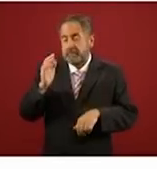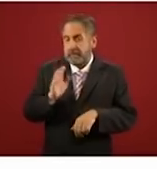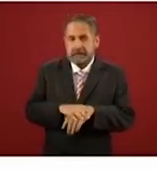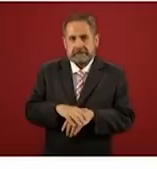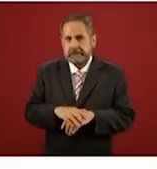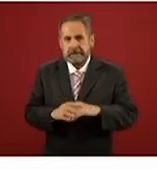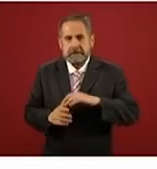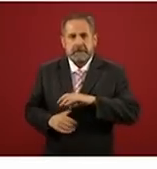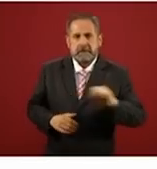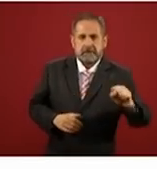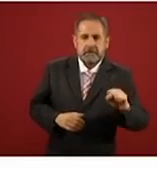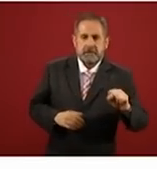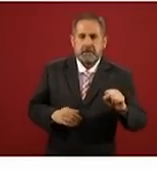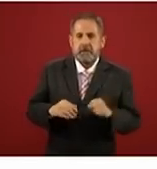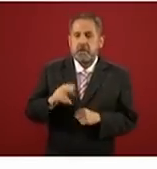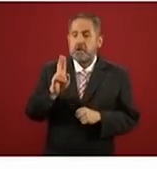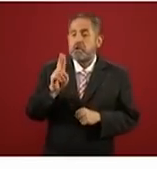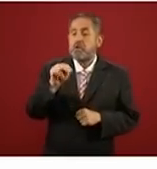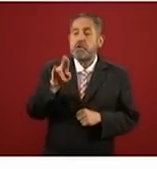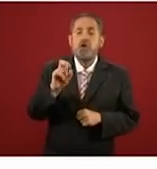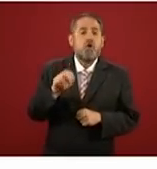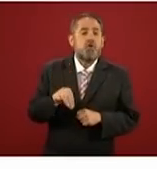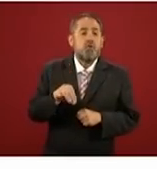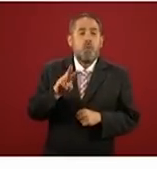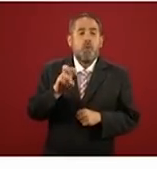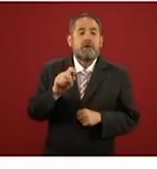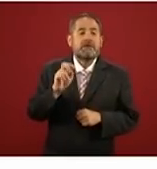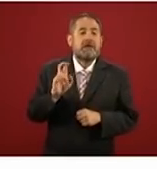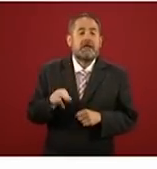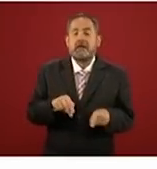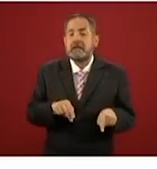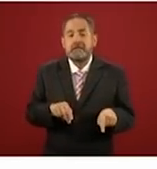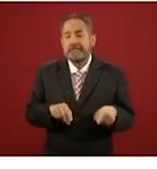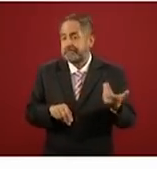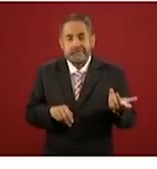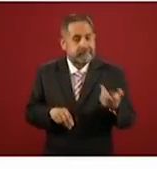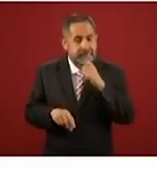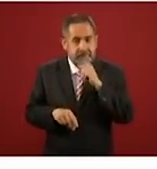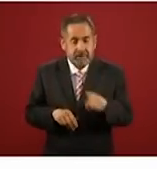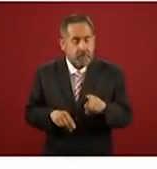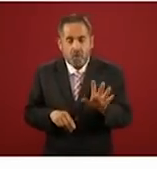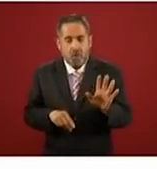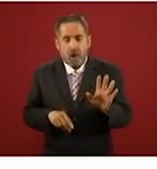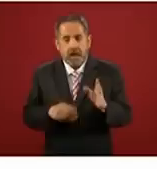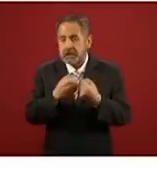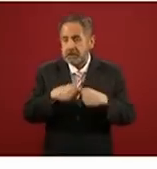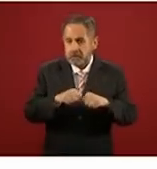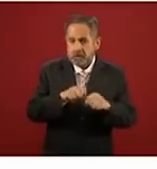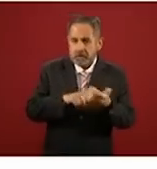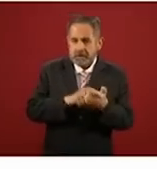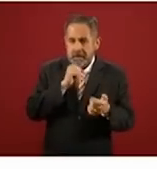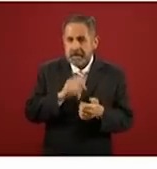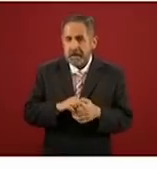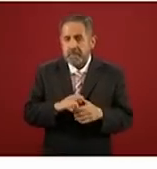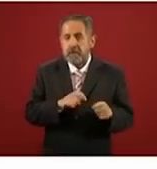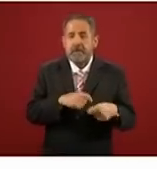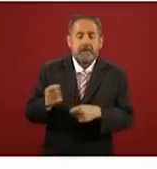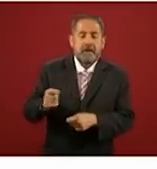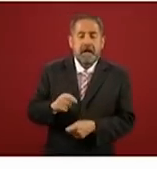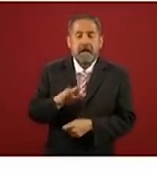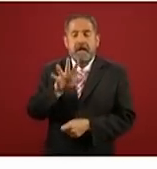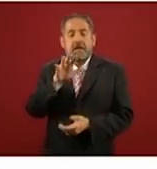menos es westernunion puesto en júnior que tampoco tiene seguro te da cinco